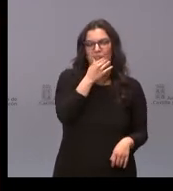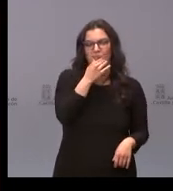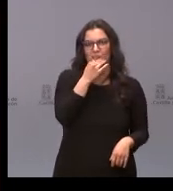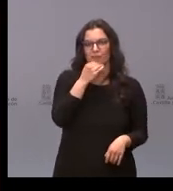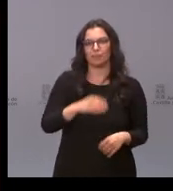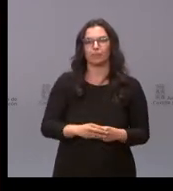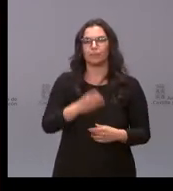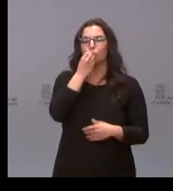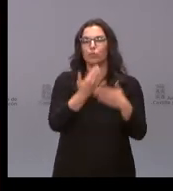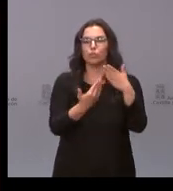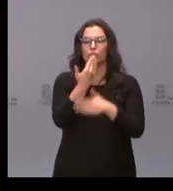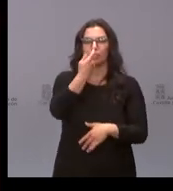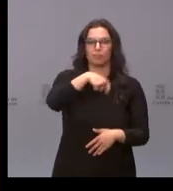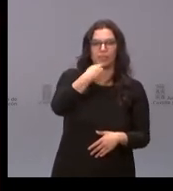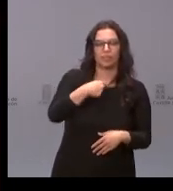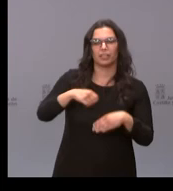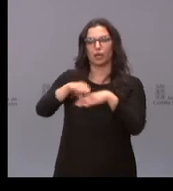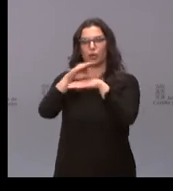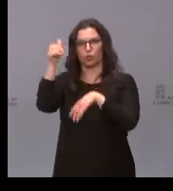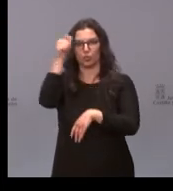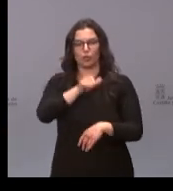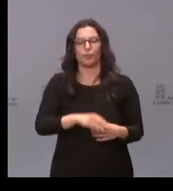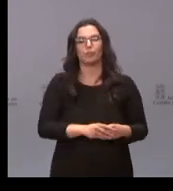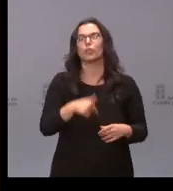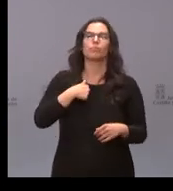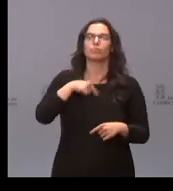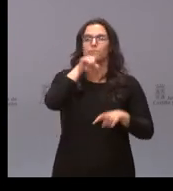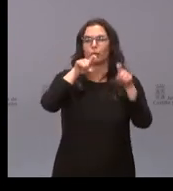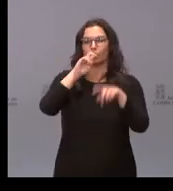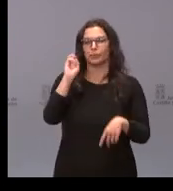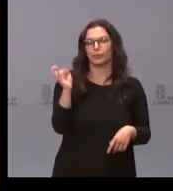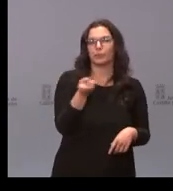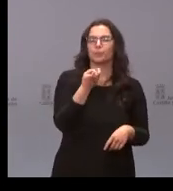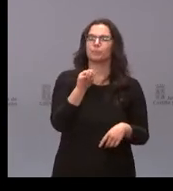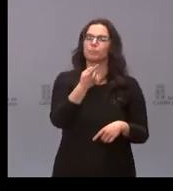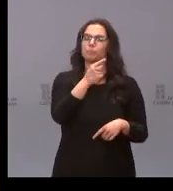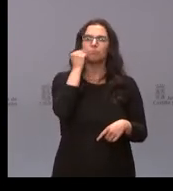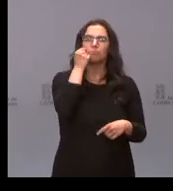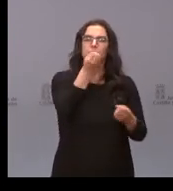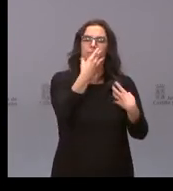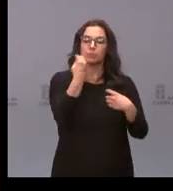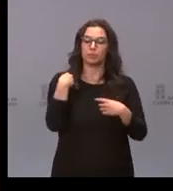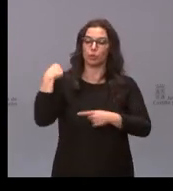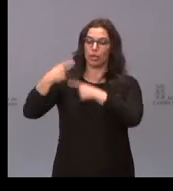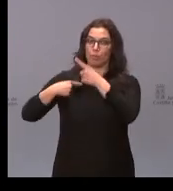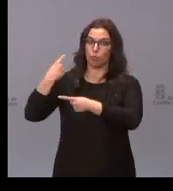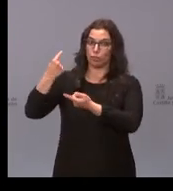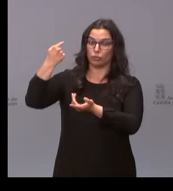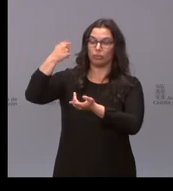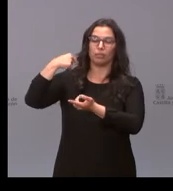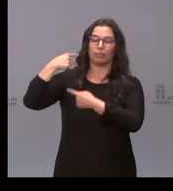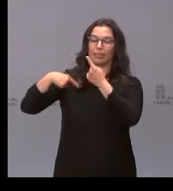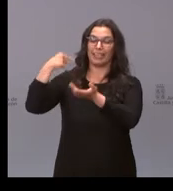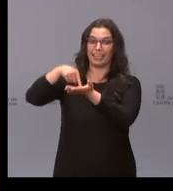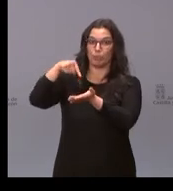buenos días presidente y consejero yo tenía varias preguntas nos han contado que la supresión de este impuesto de sucesiones va a ser para ayudar a las familias